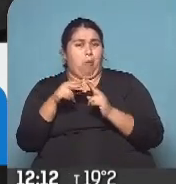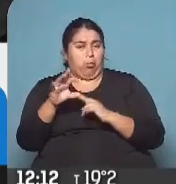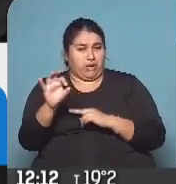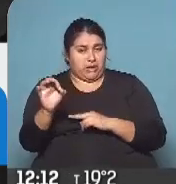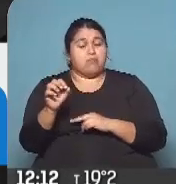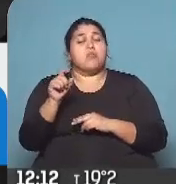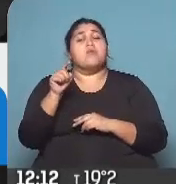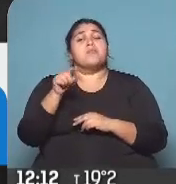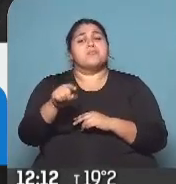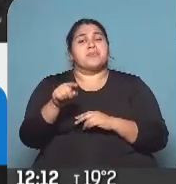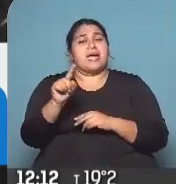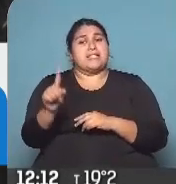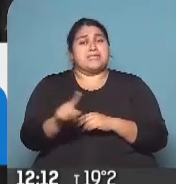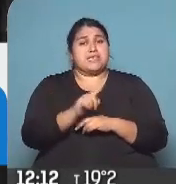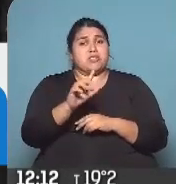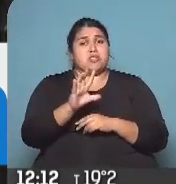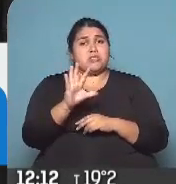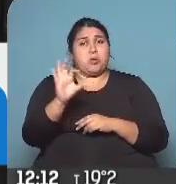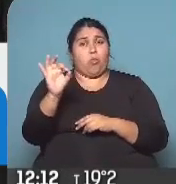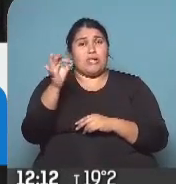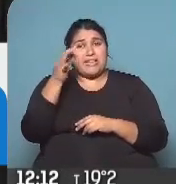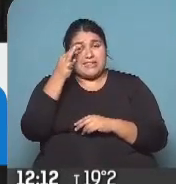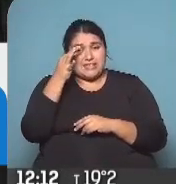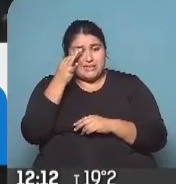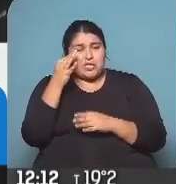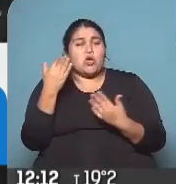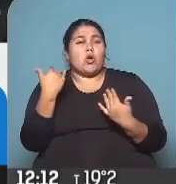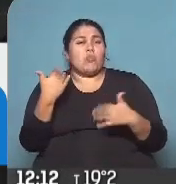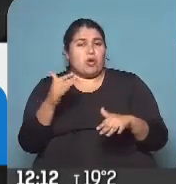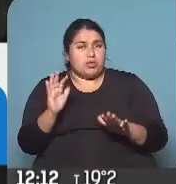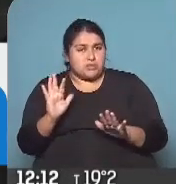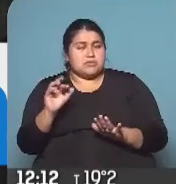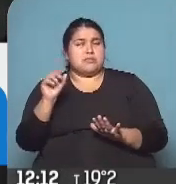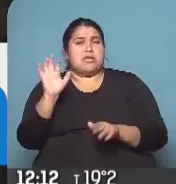Seiza. 150 testigos podrá extenderse